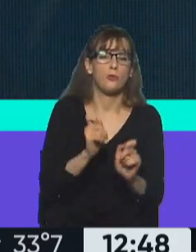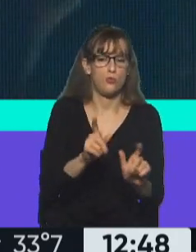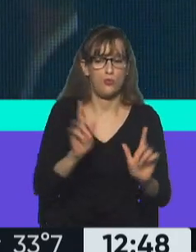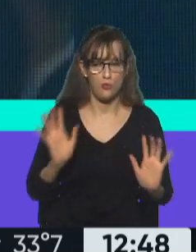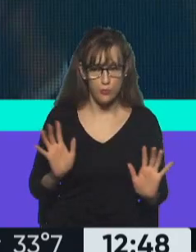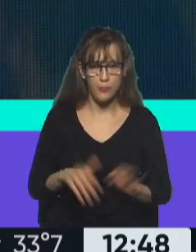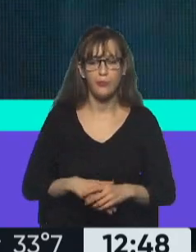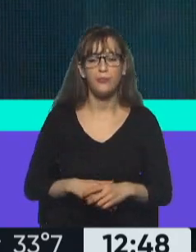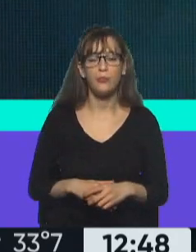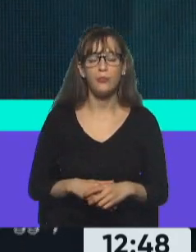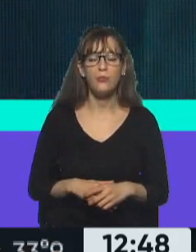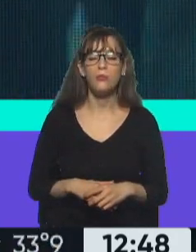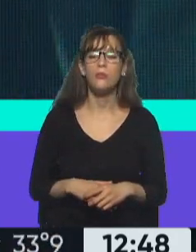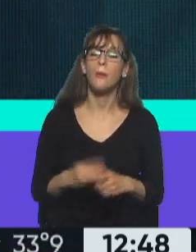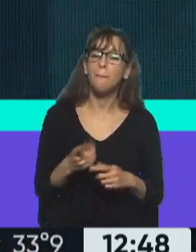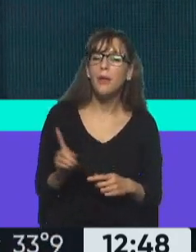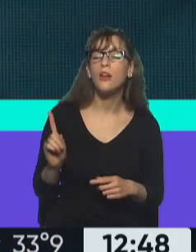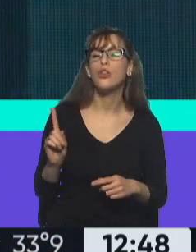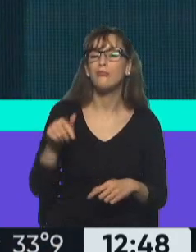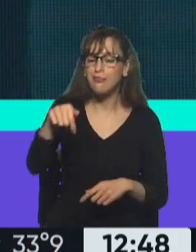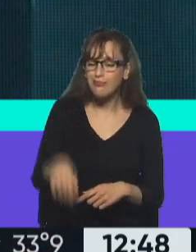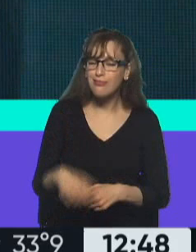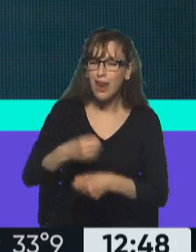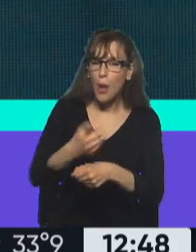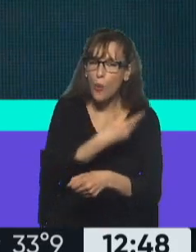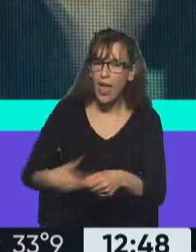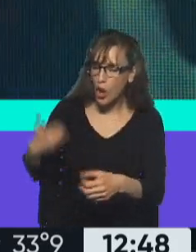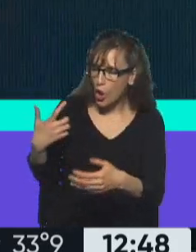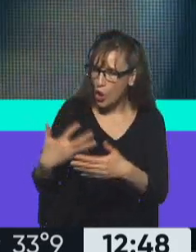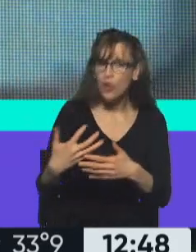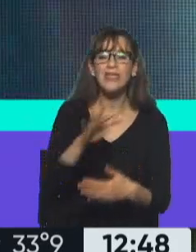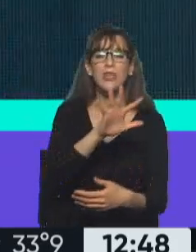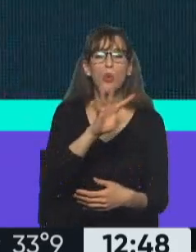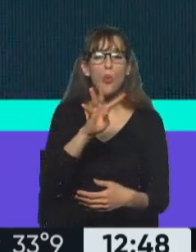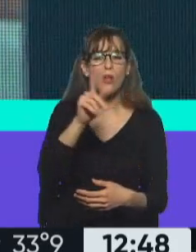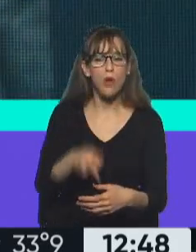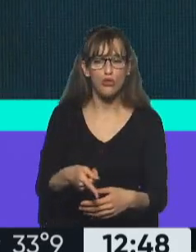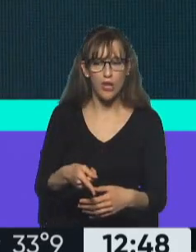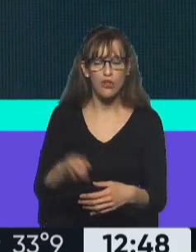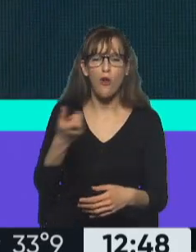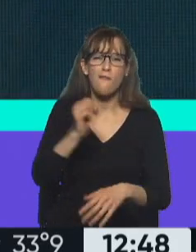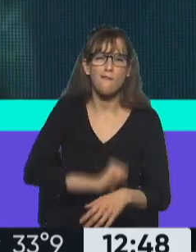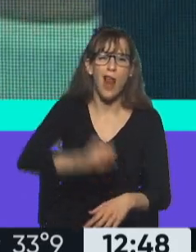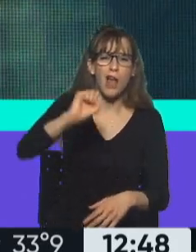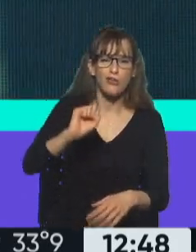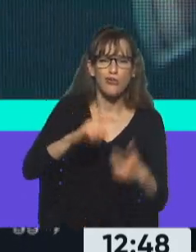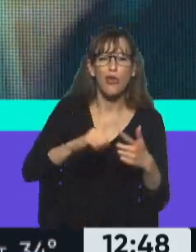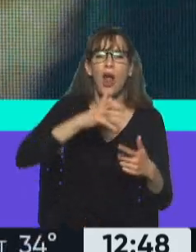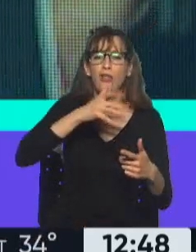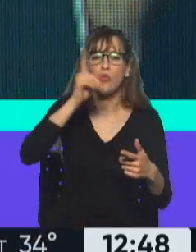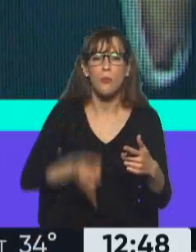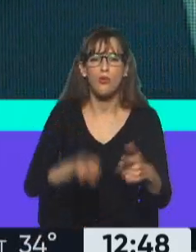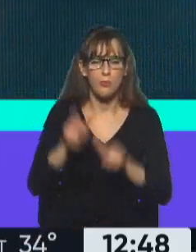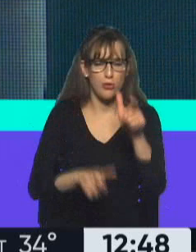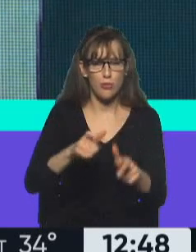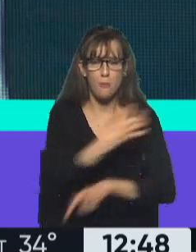ahora éste está esta gestión heredada 54 por ciento de inflación 40 por ciento de pobreza creciente 14 por ciento de desocupación